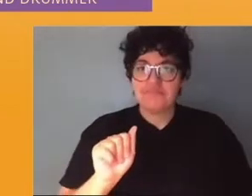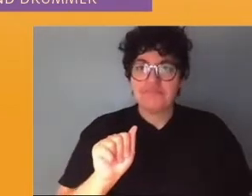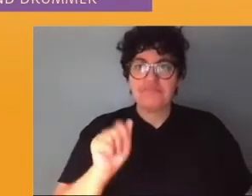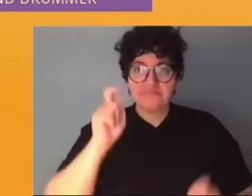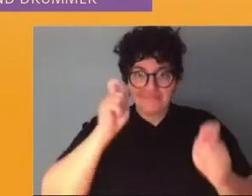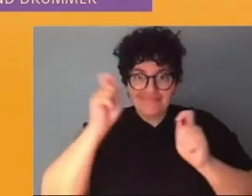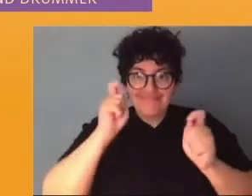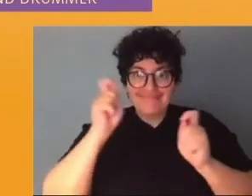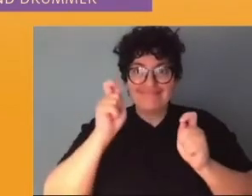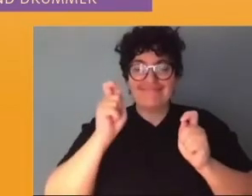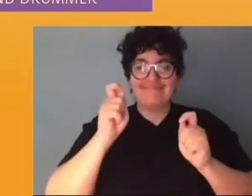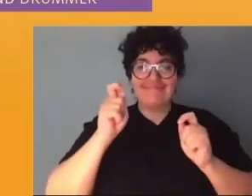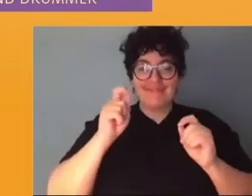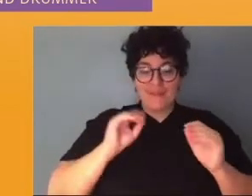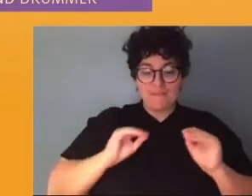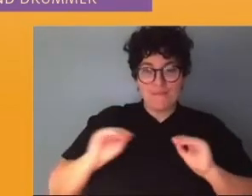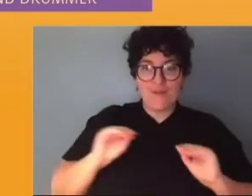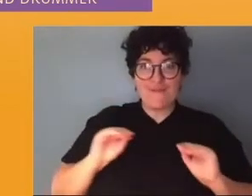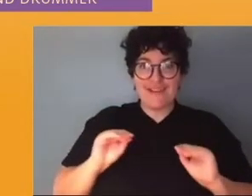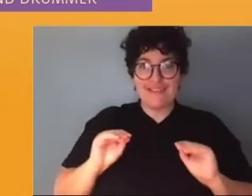esencialmente comunican